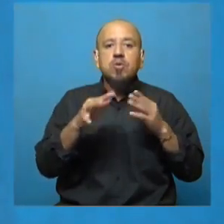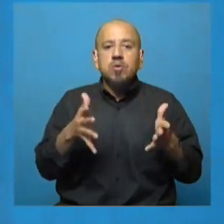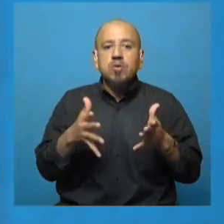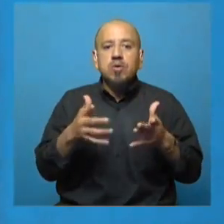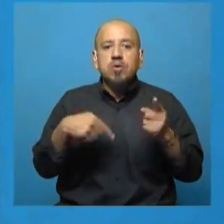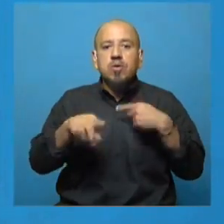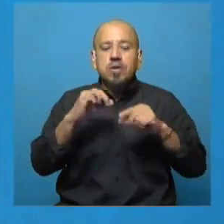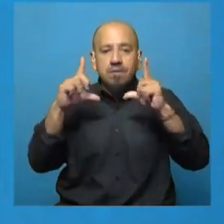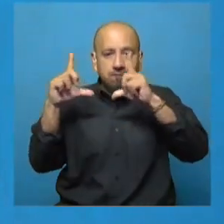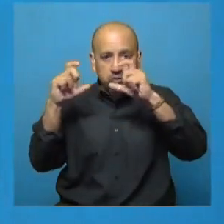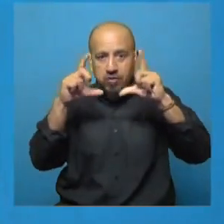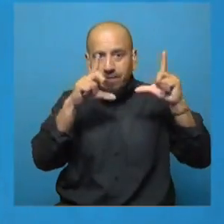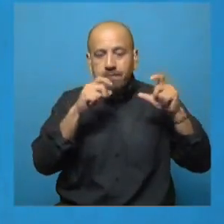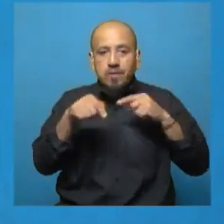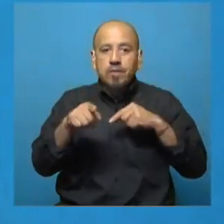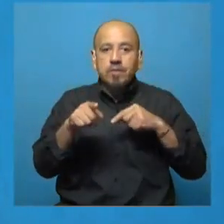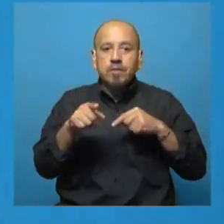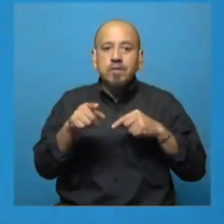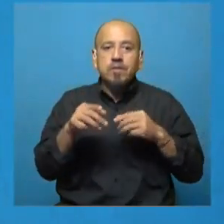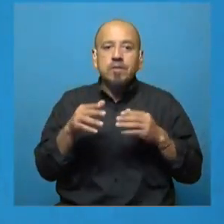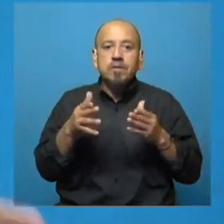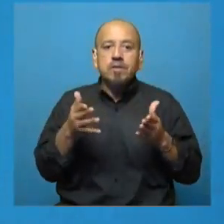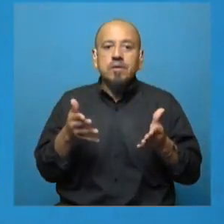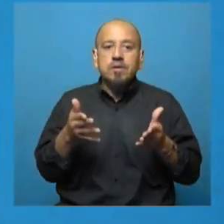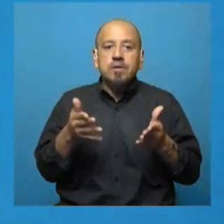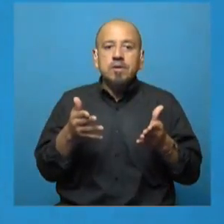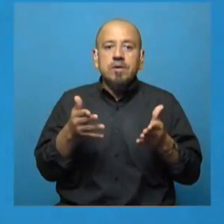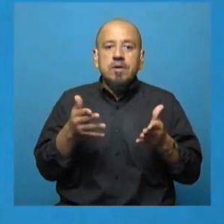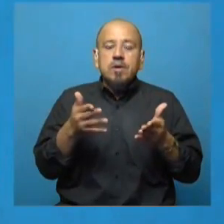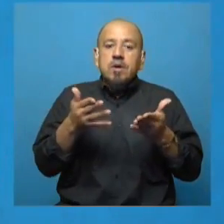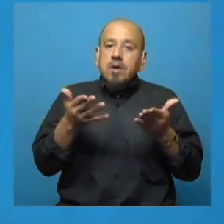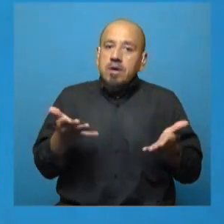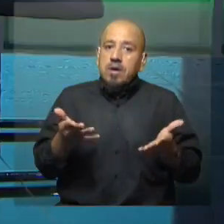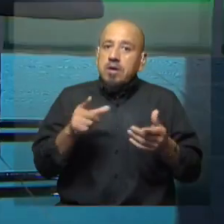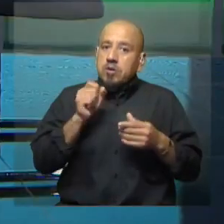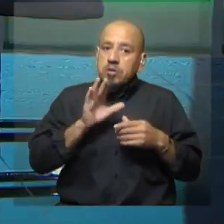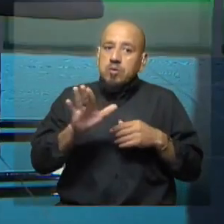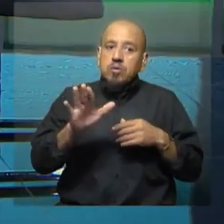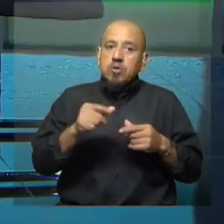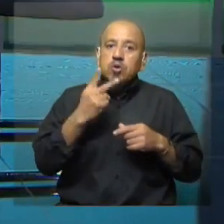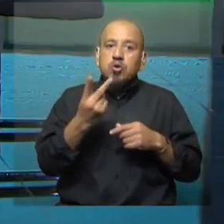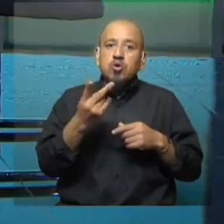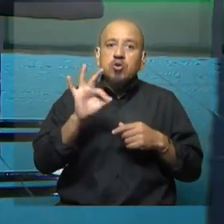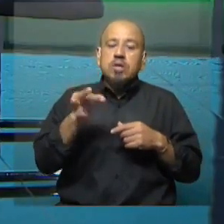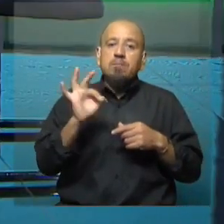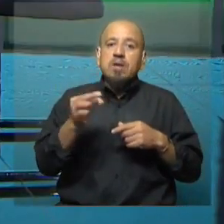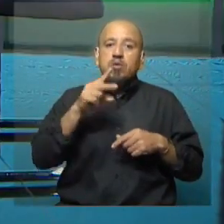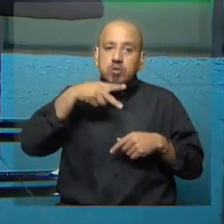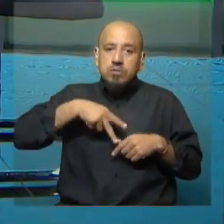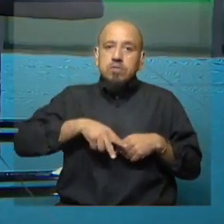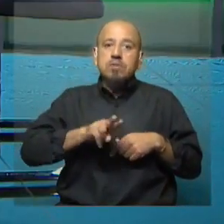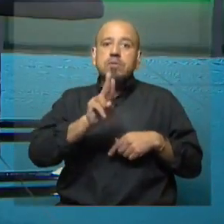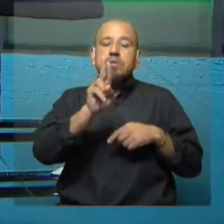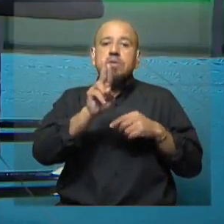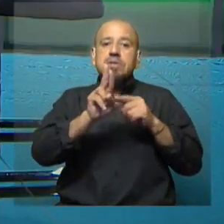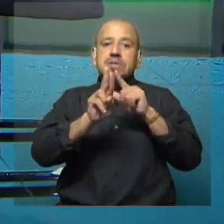maravilloso fotógrafo y este y bueno es un mundo muy particular son dos hermanos siameses este